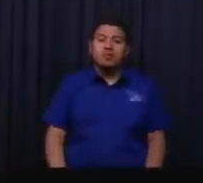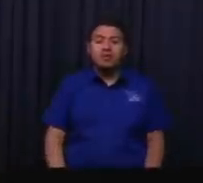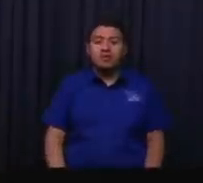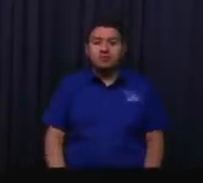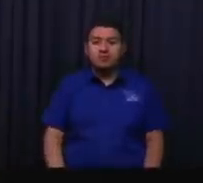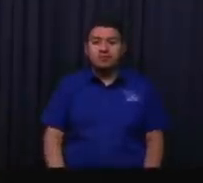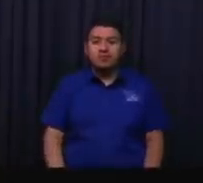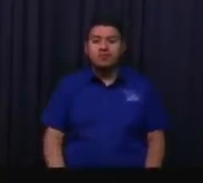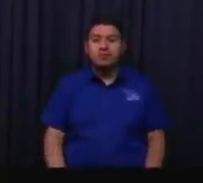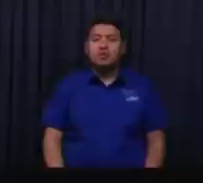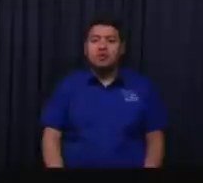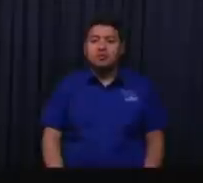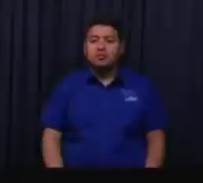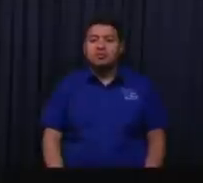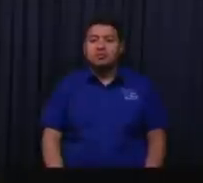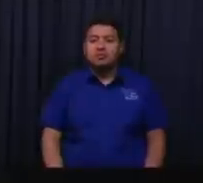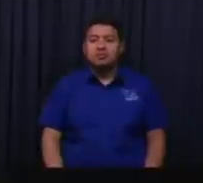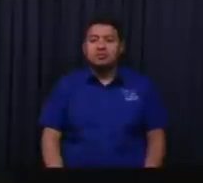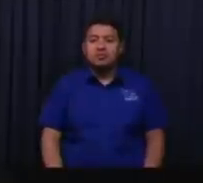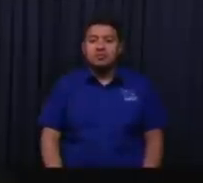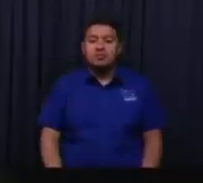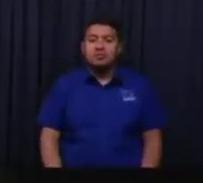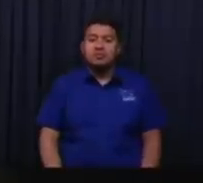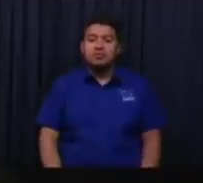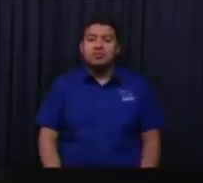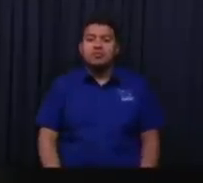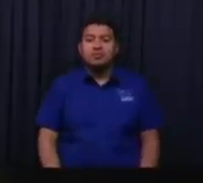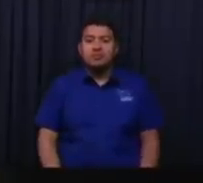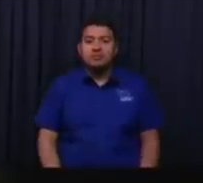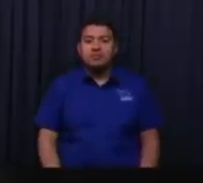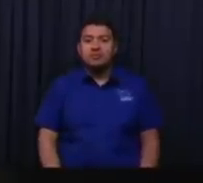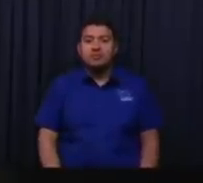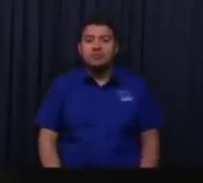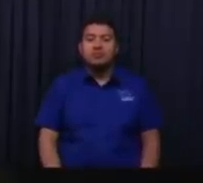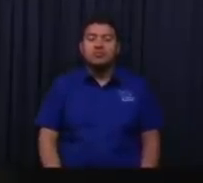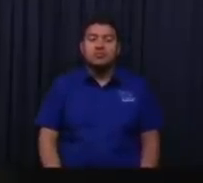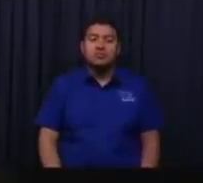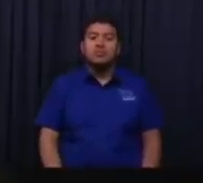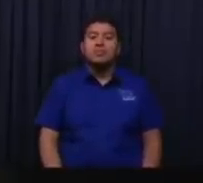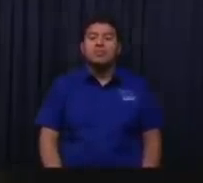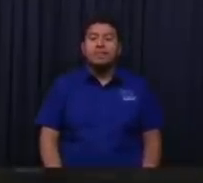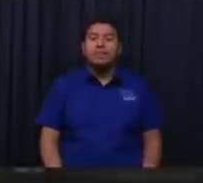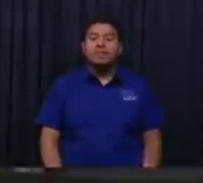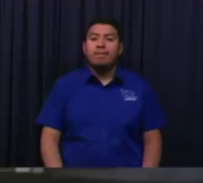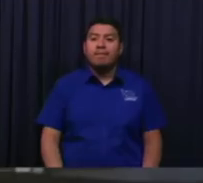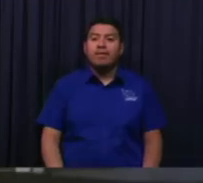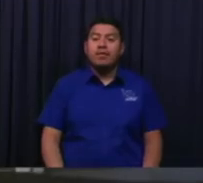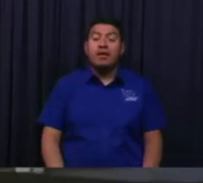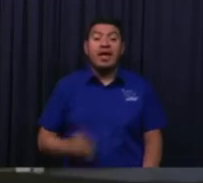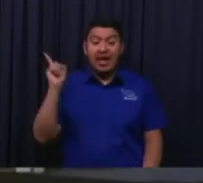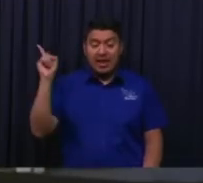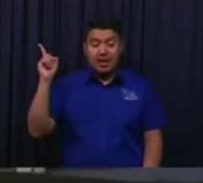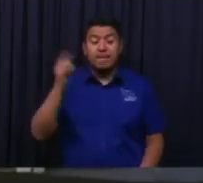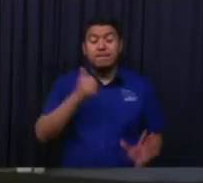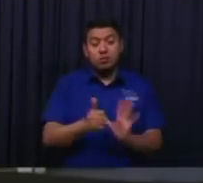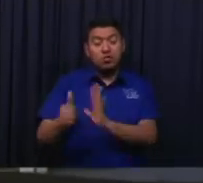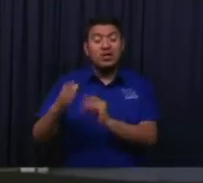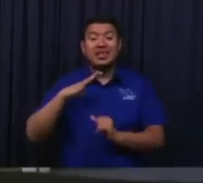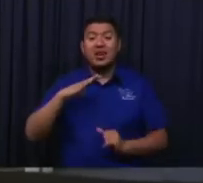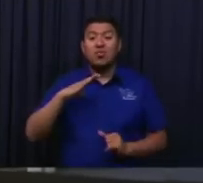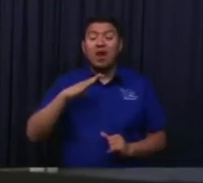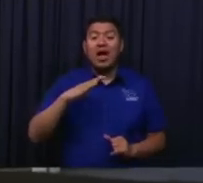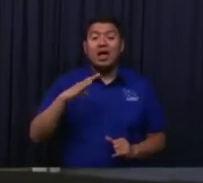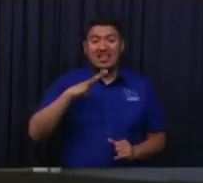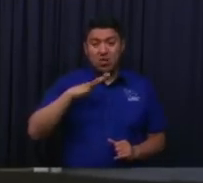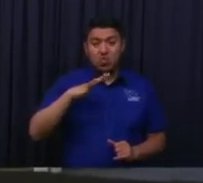aquí está escondidita, miren. A ver, la vamos a sacar. Es que como a veces la utilizo como símbolo, y le